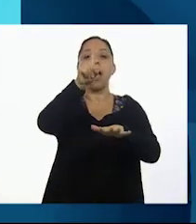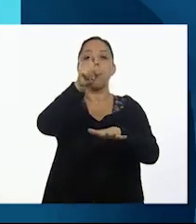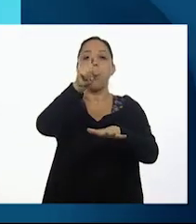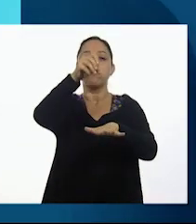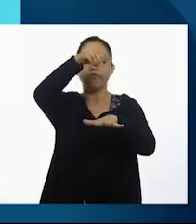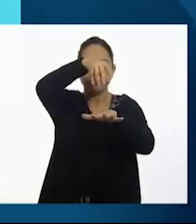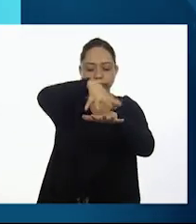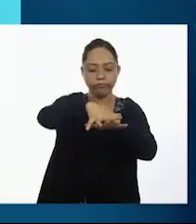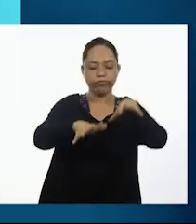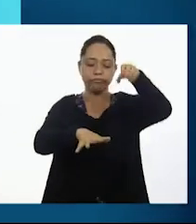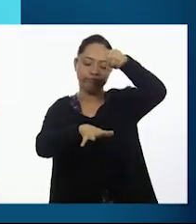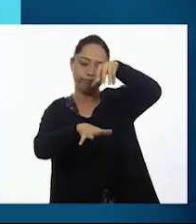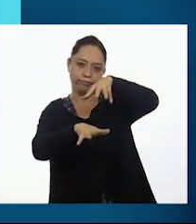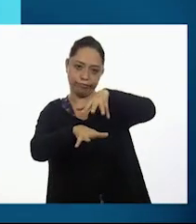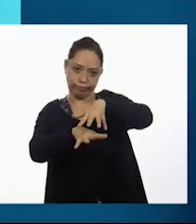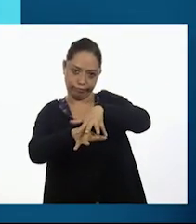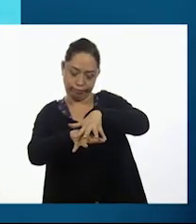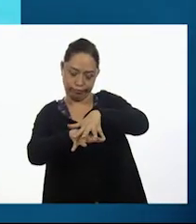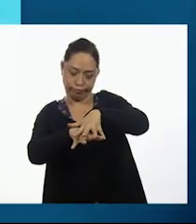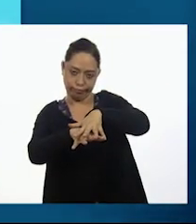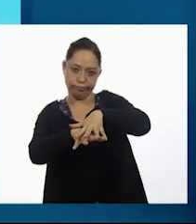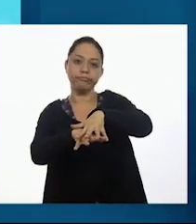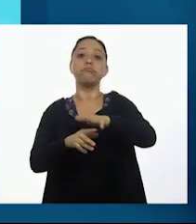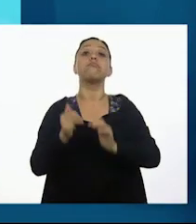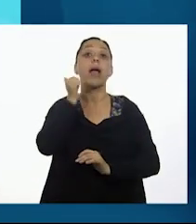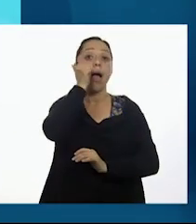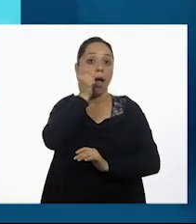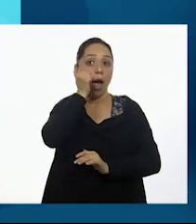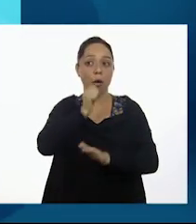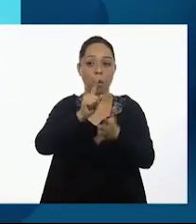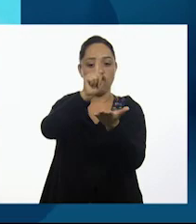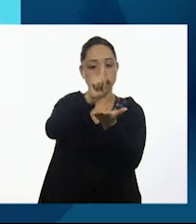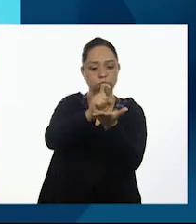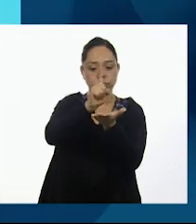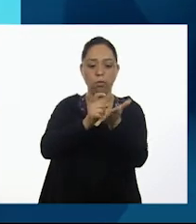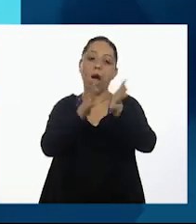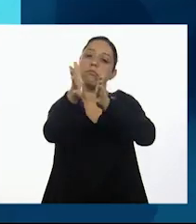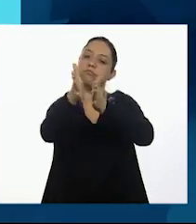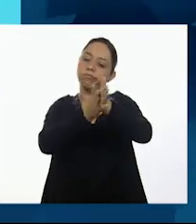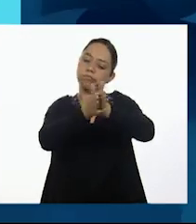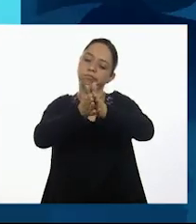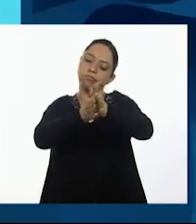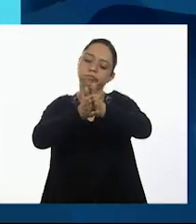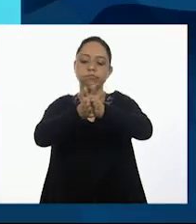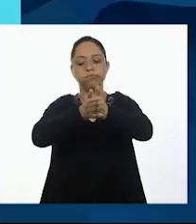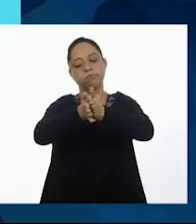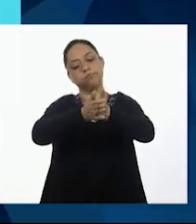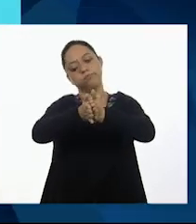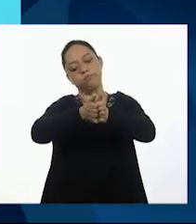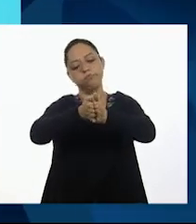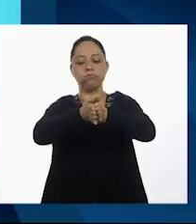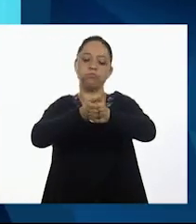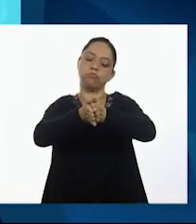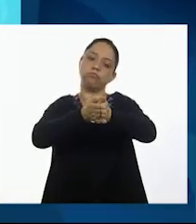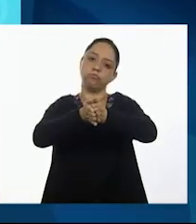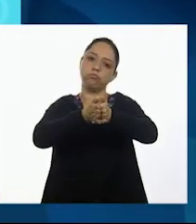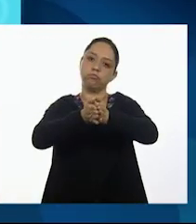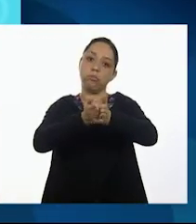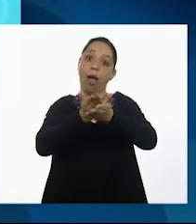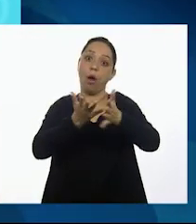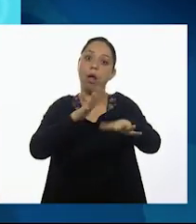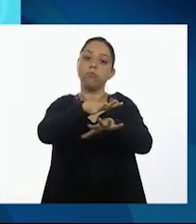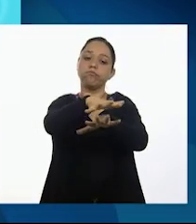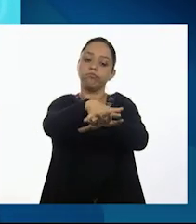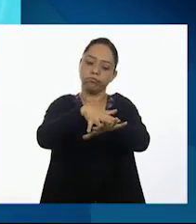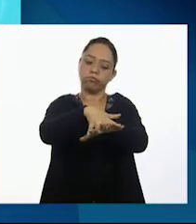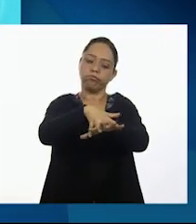tus manos. Usa suficiente jabón. Frota tus palmas una con la otra. Ahora, frota